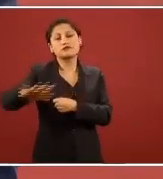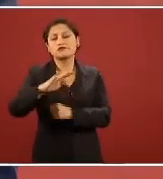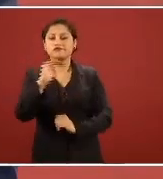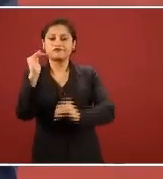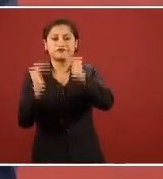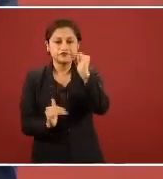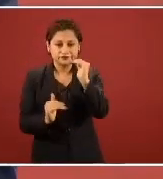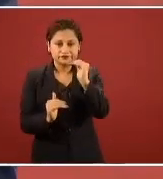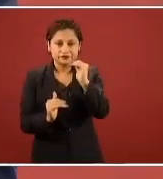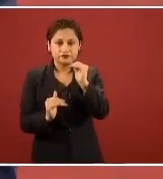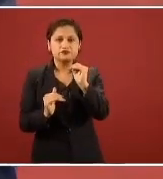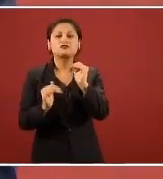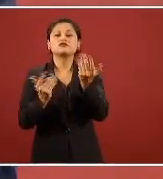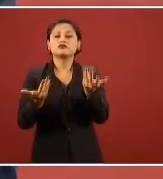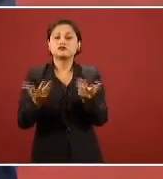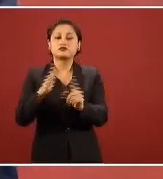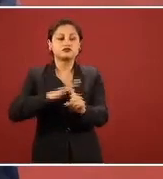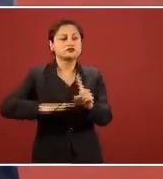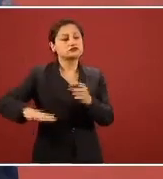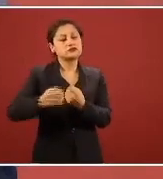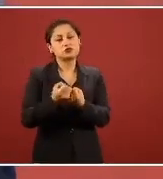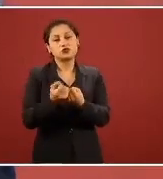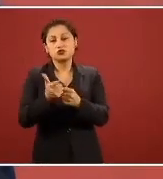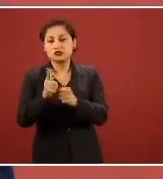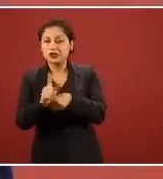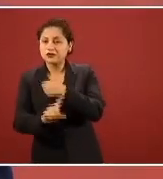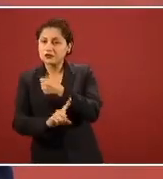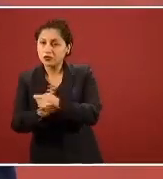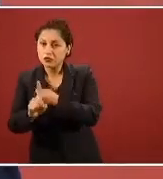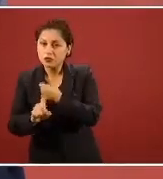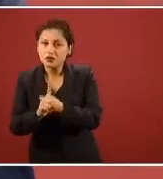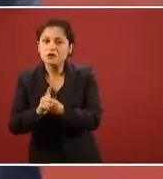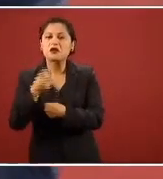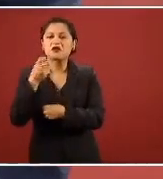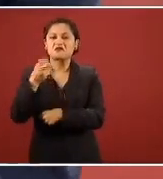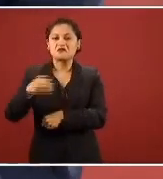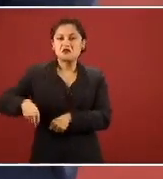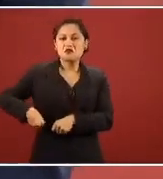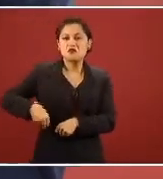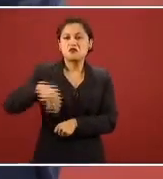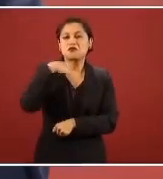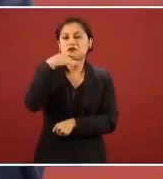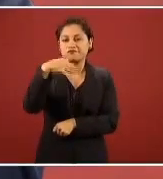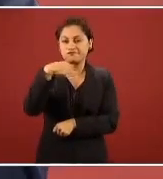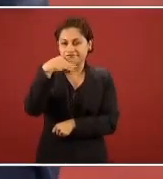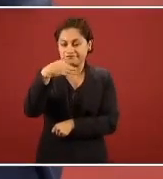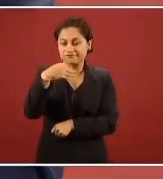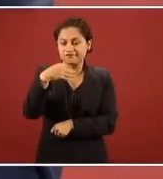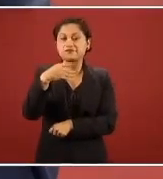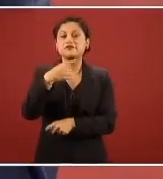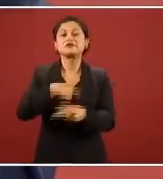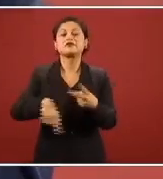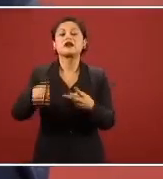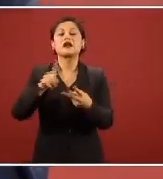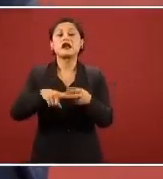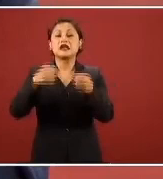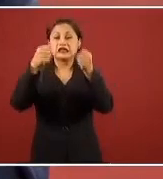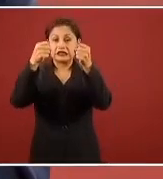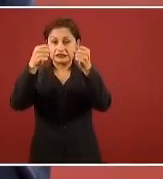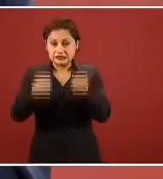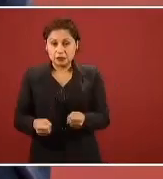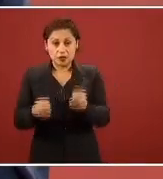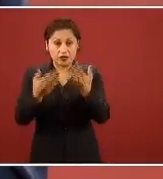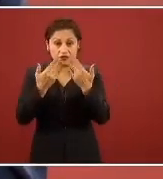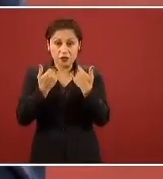económica y social. Economic and social. Y la corrupción es la causa principal en México and corruption is the principal de la inseguridad y de la violencia.